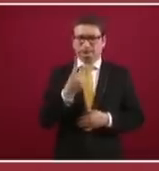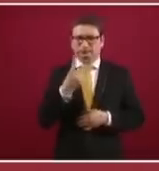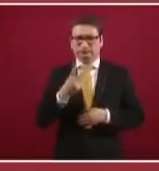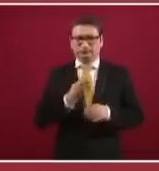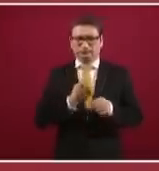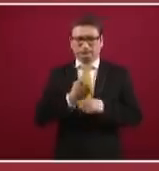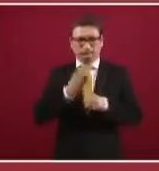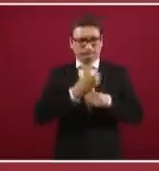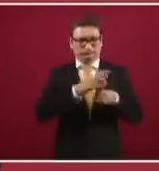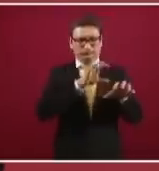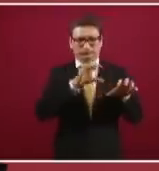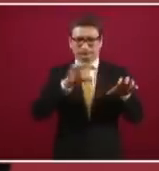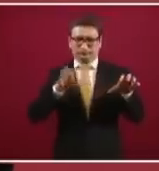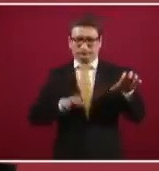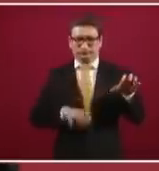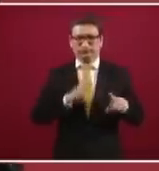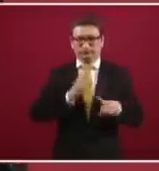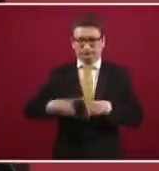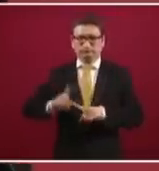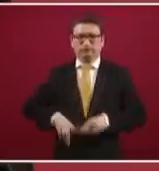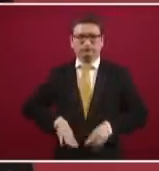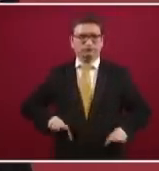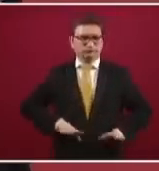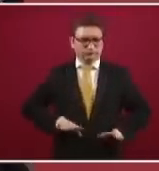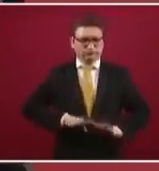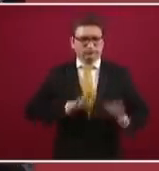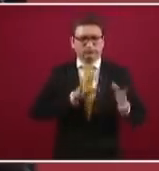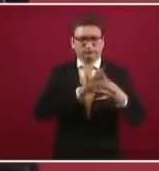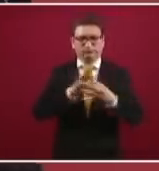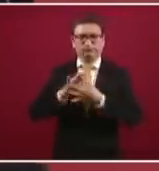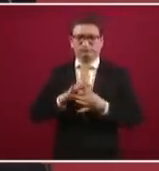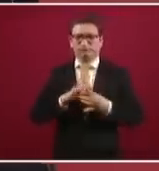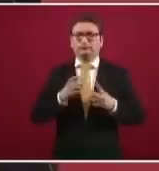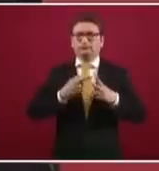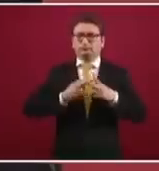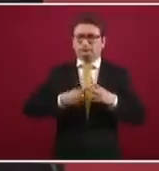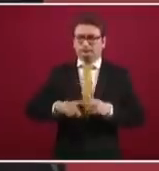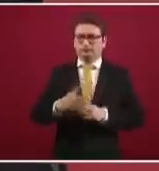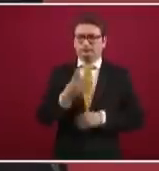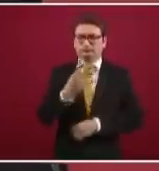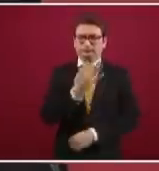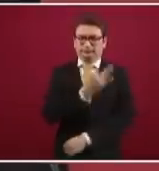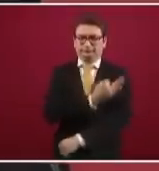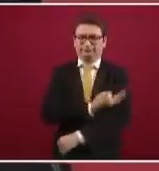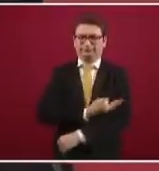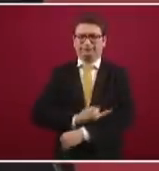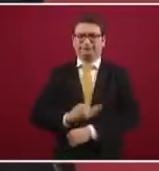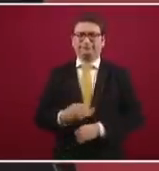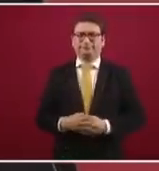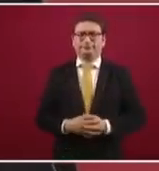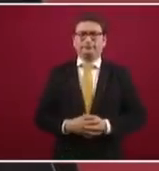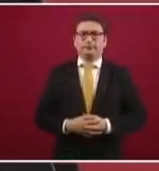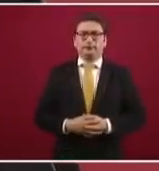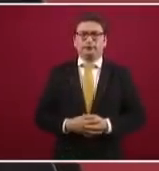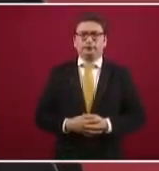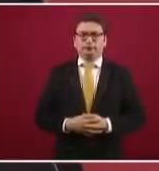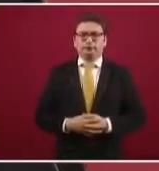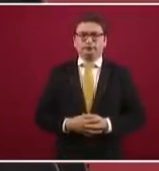32 entidades federativas, desde las 4 de la tarde. Y